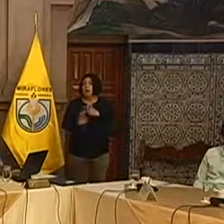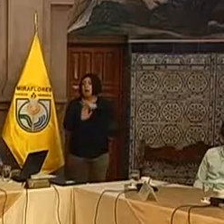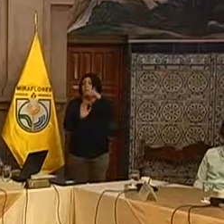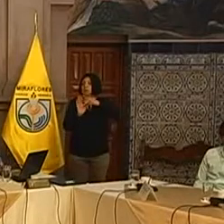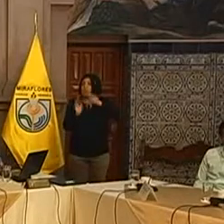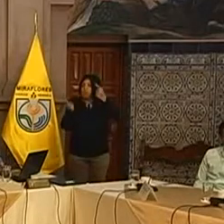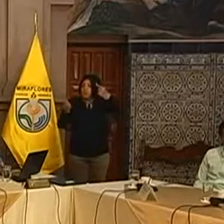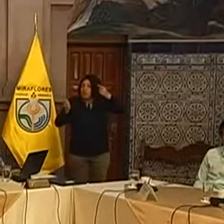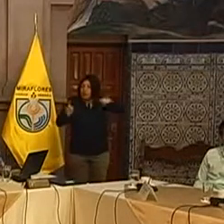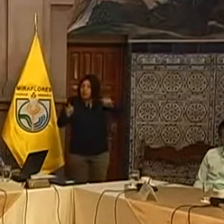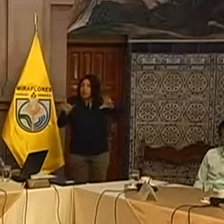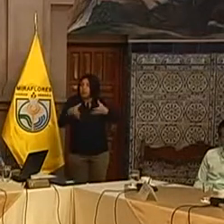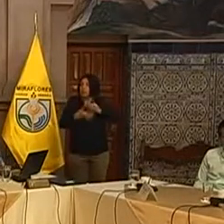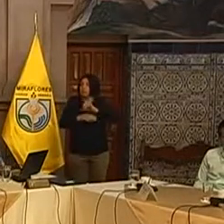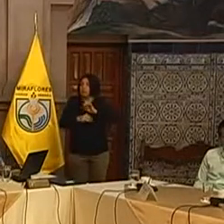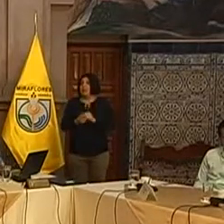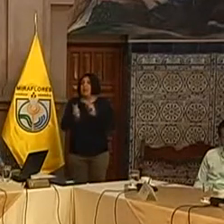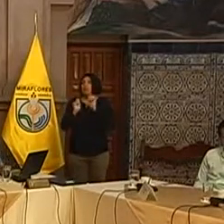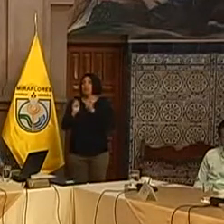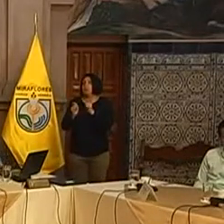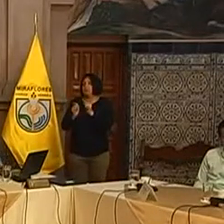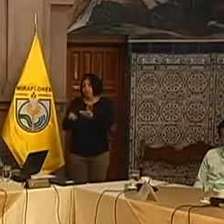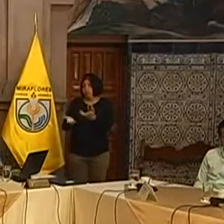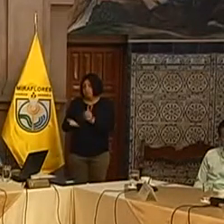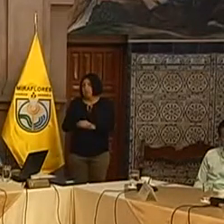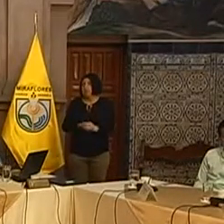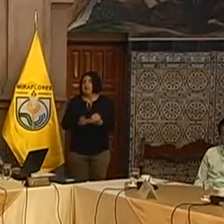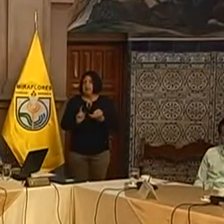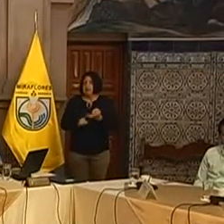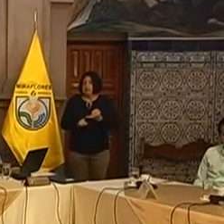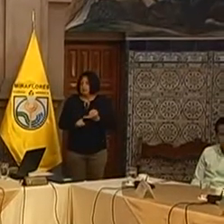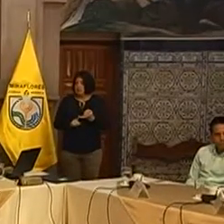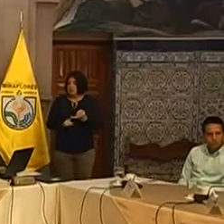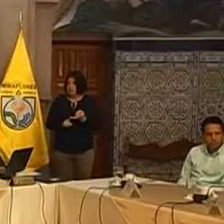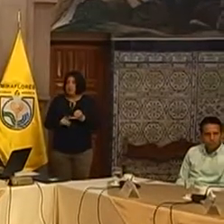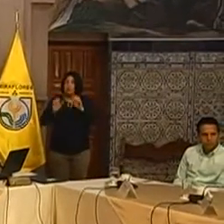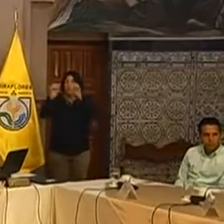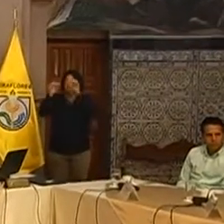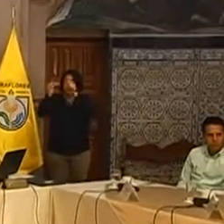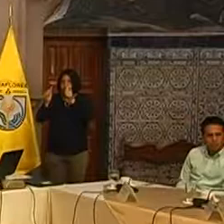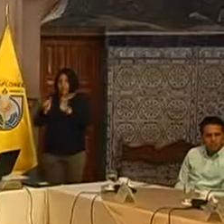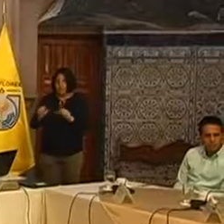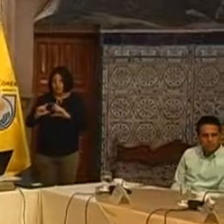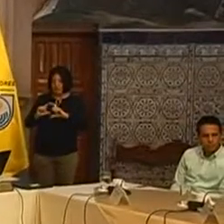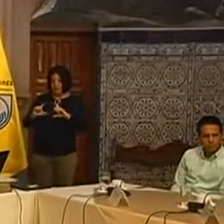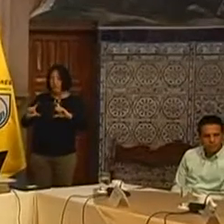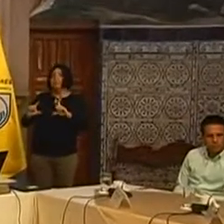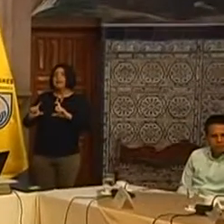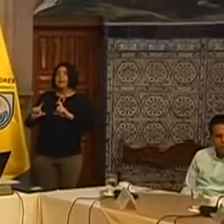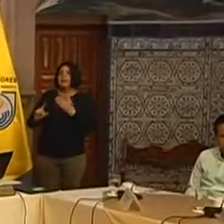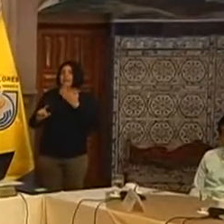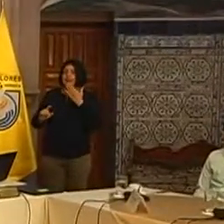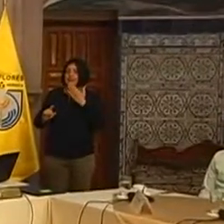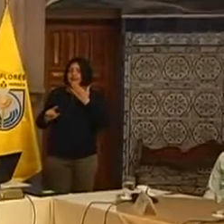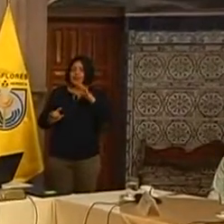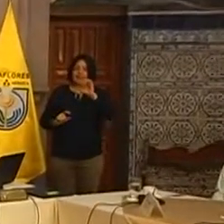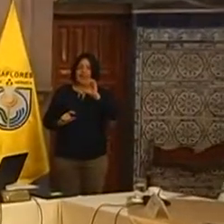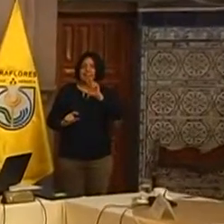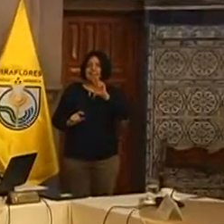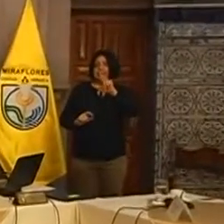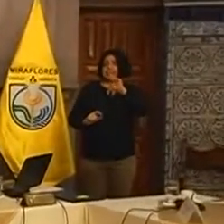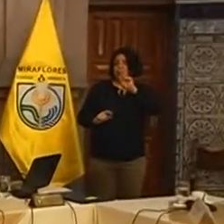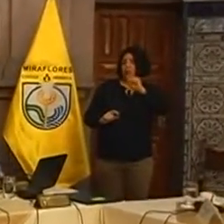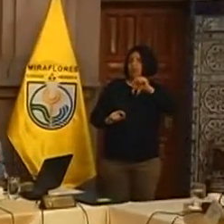Proyecto de acuerdo de consejo que aprueba la donación consistente en un busto y placa conmemorativa del héroe naval Carlos de los